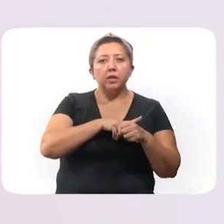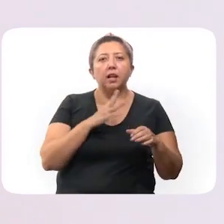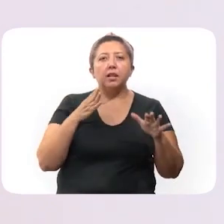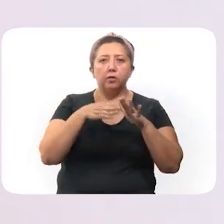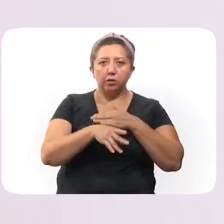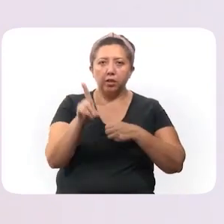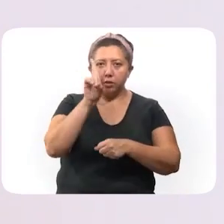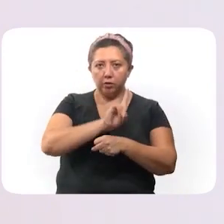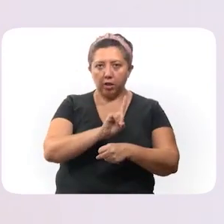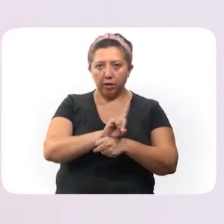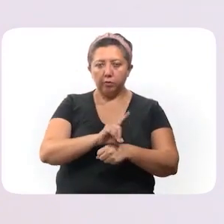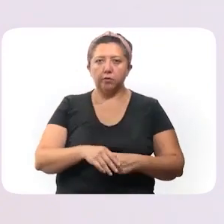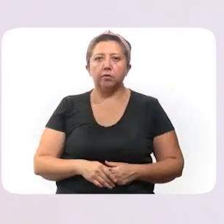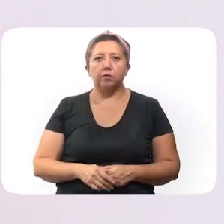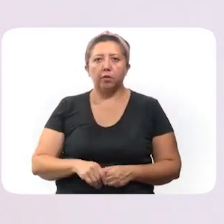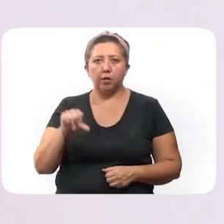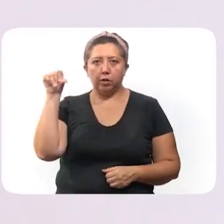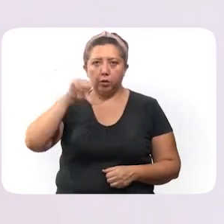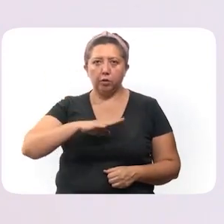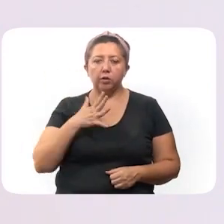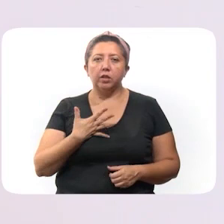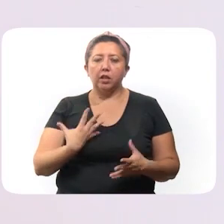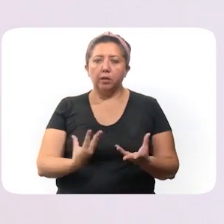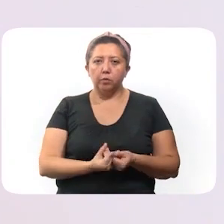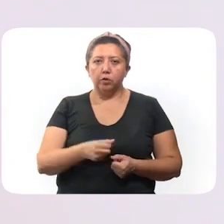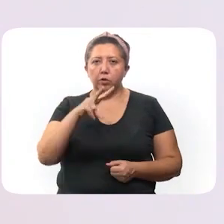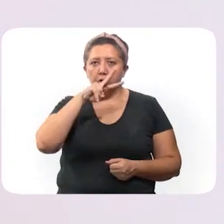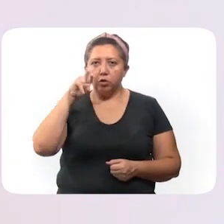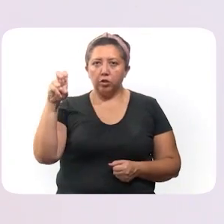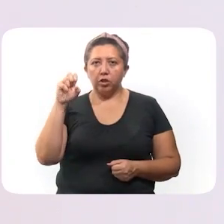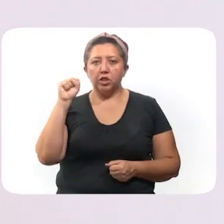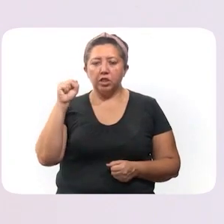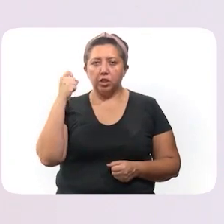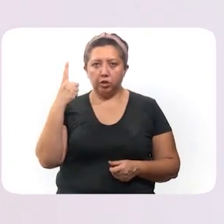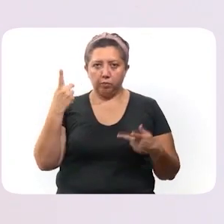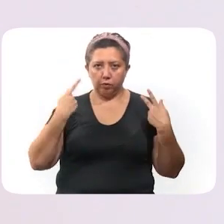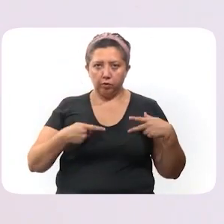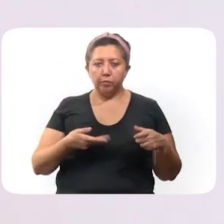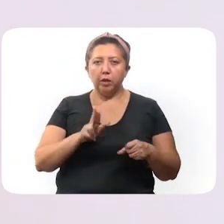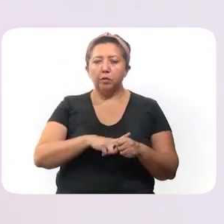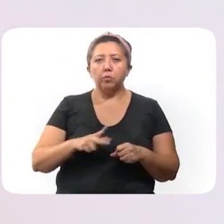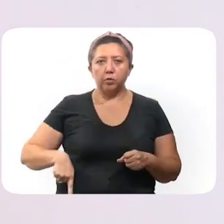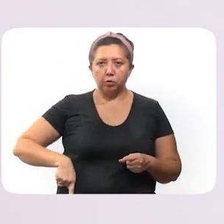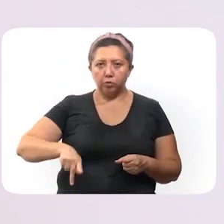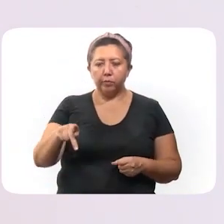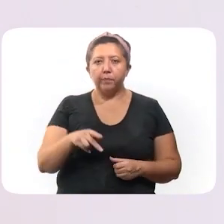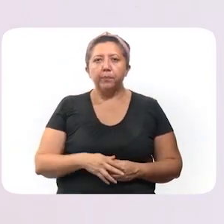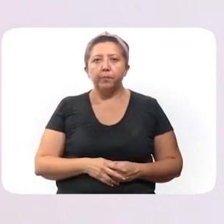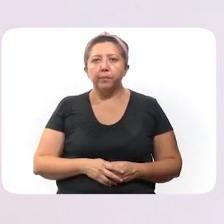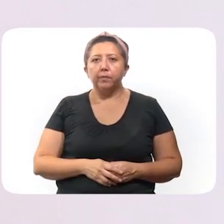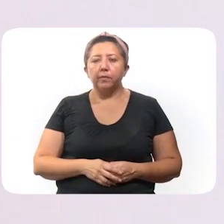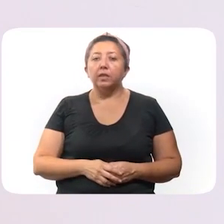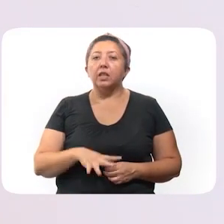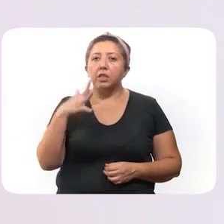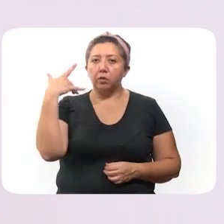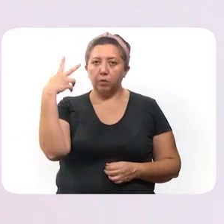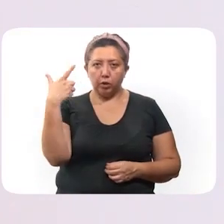ocupación hospitalaria y los ingresos diarios. El día de hoy tenemos 261 pacientes en hospitales públicos.